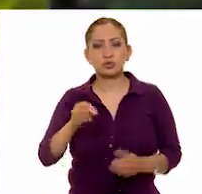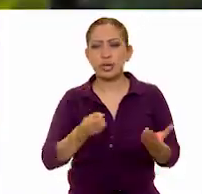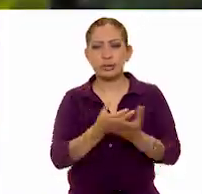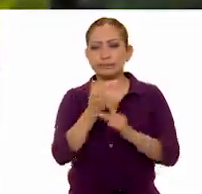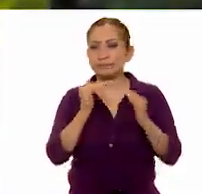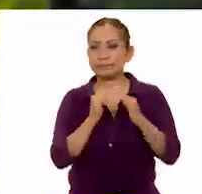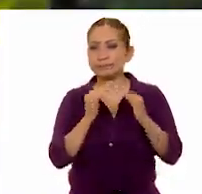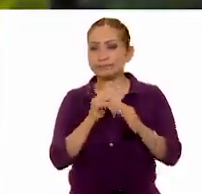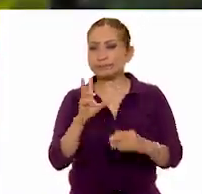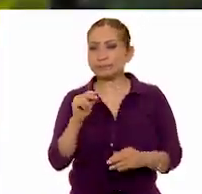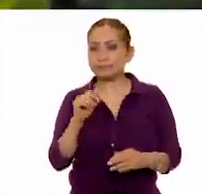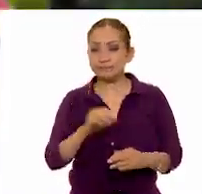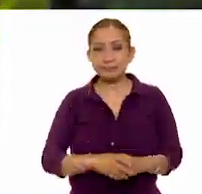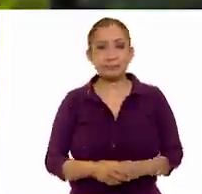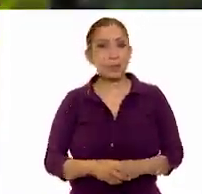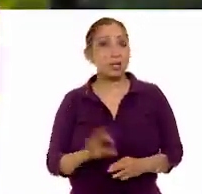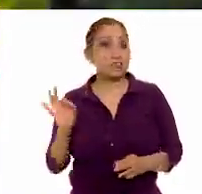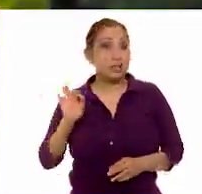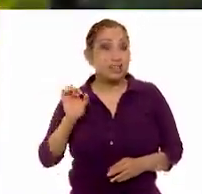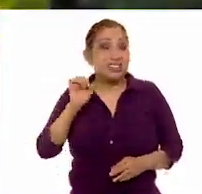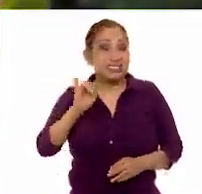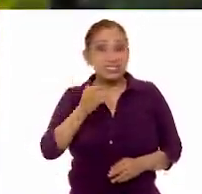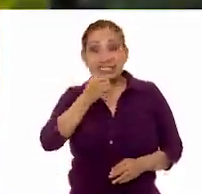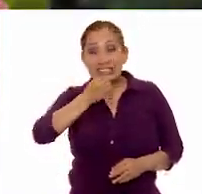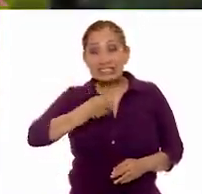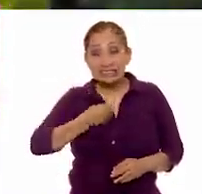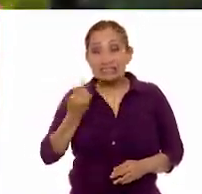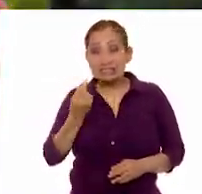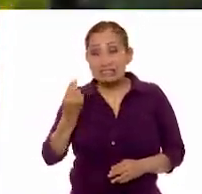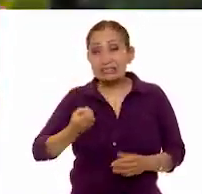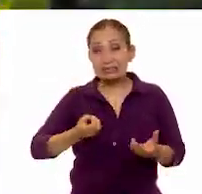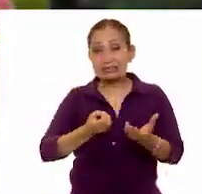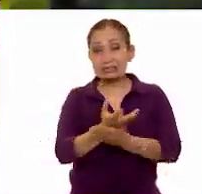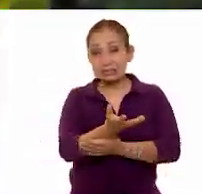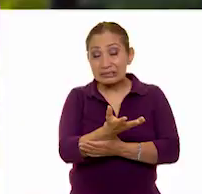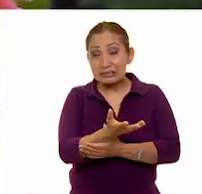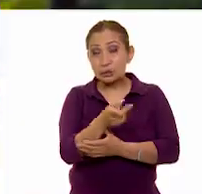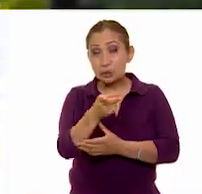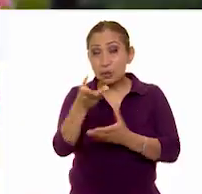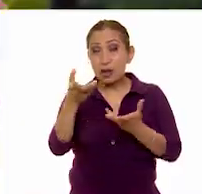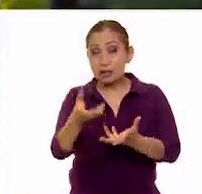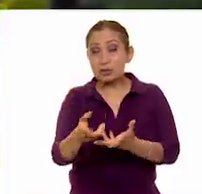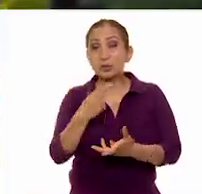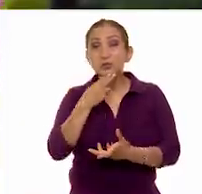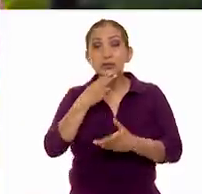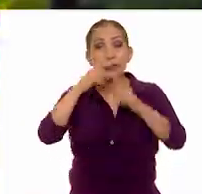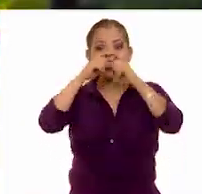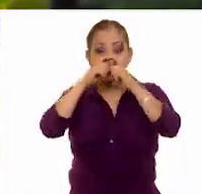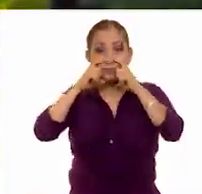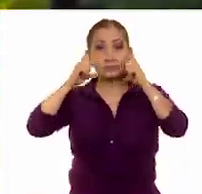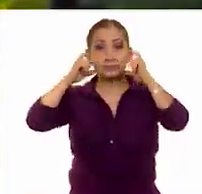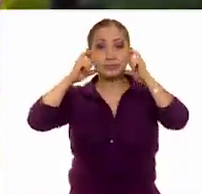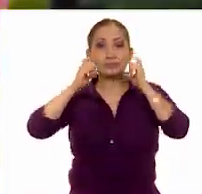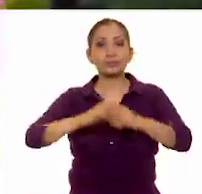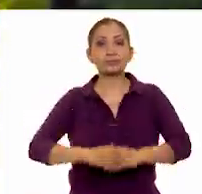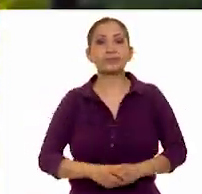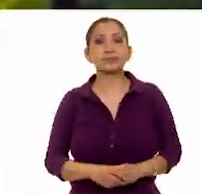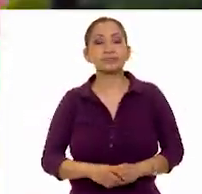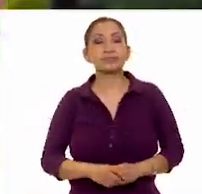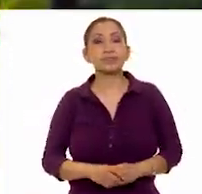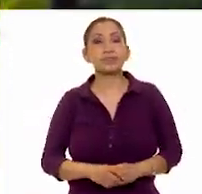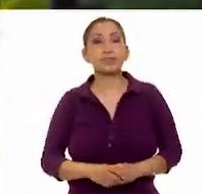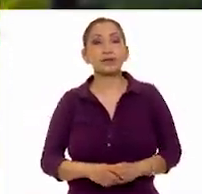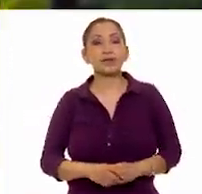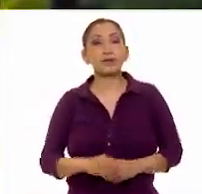no salir de casa a menos que sea muy necesario. Si lo haces, utiliza el